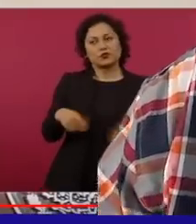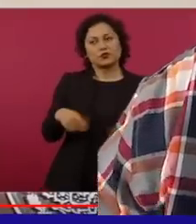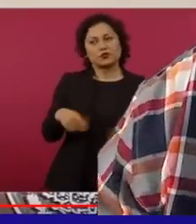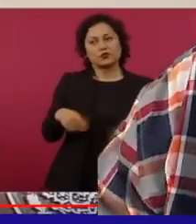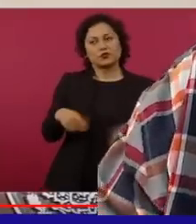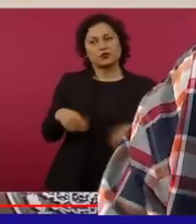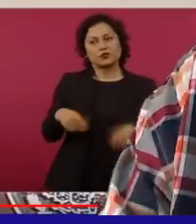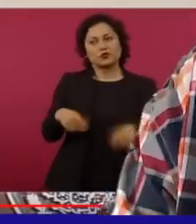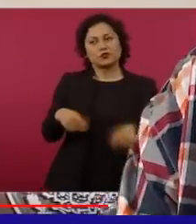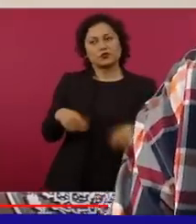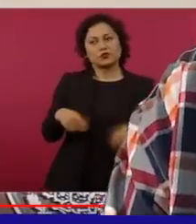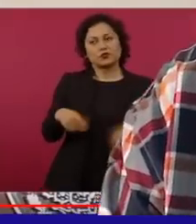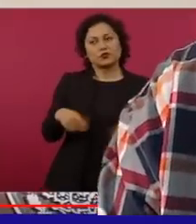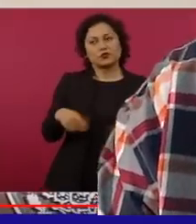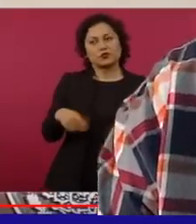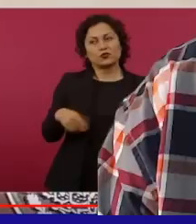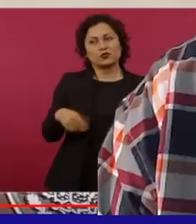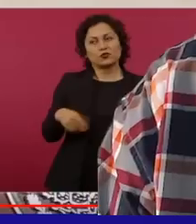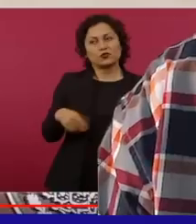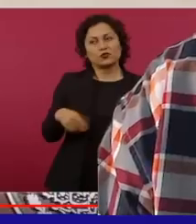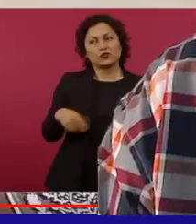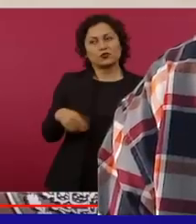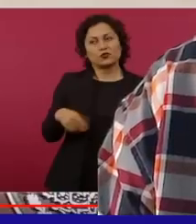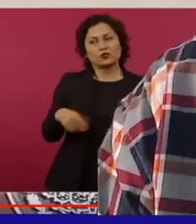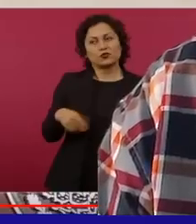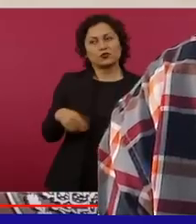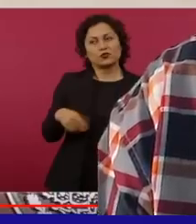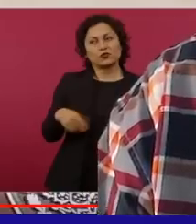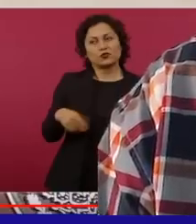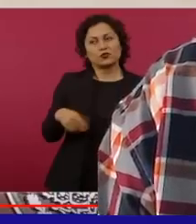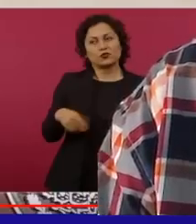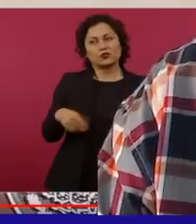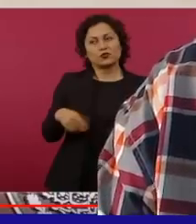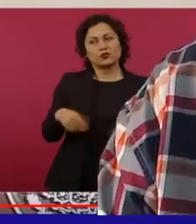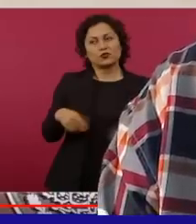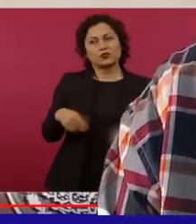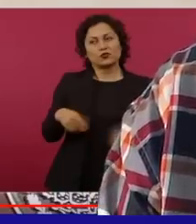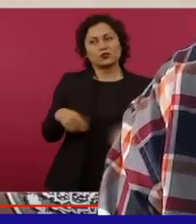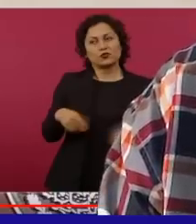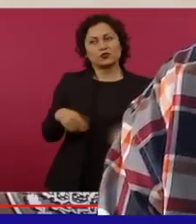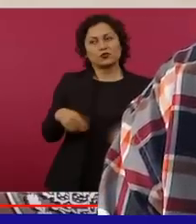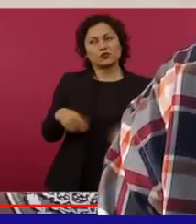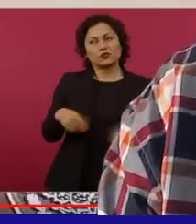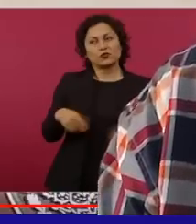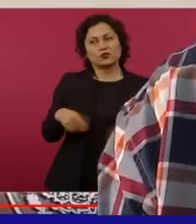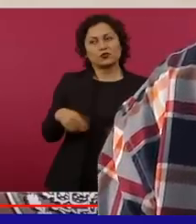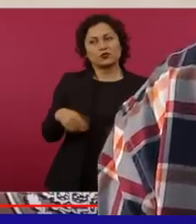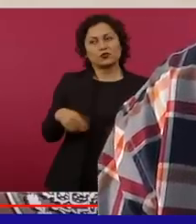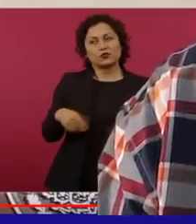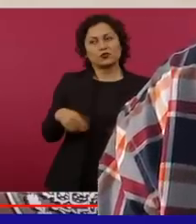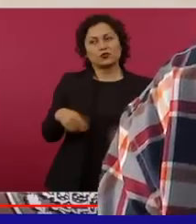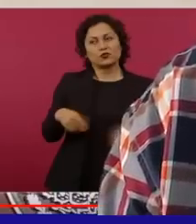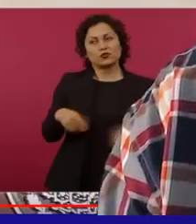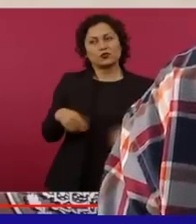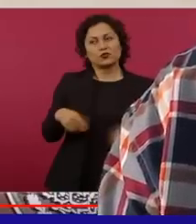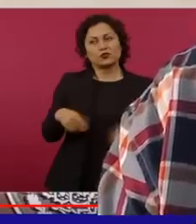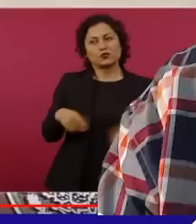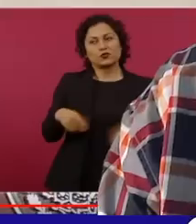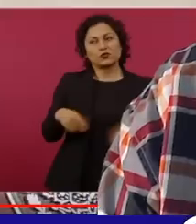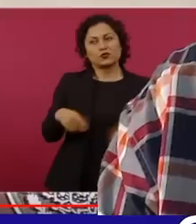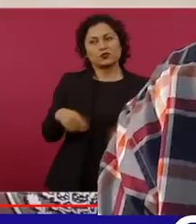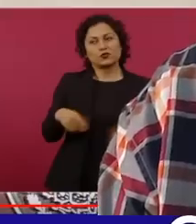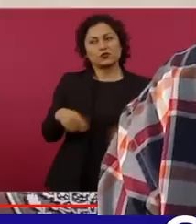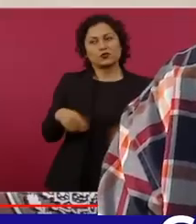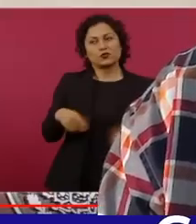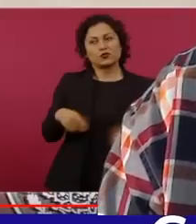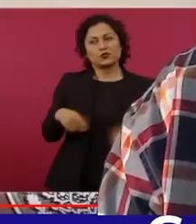Estas son esas cosas, amigos, que los tienen locos a los golpistas peruanos, a los mermeleros, a los chayoteros, a toda esa gente que no